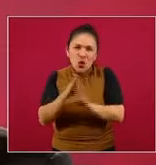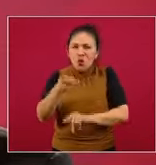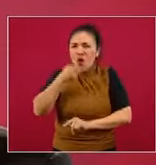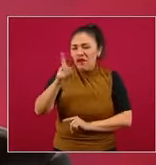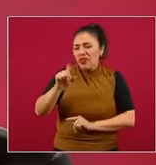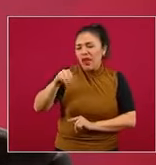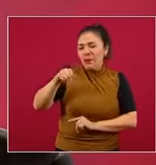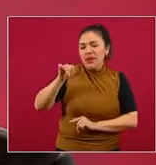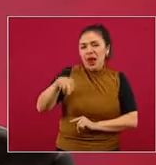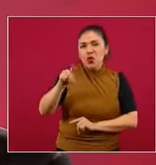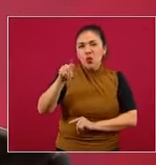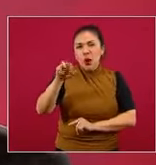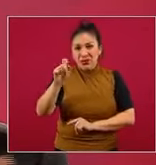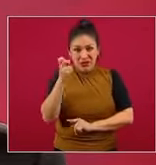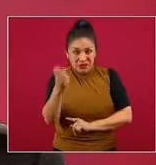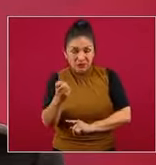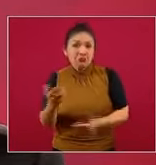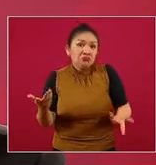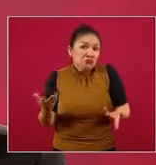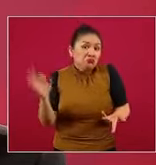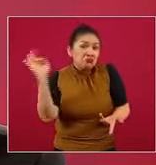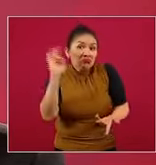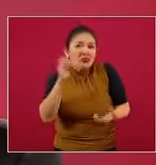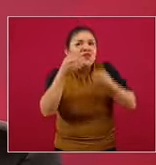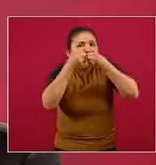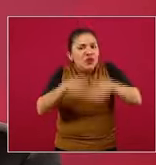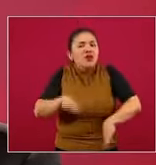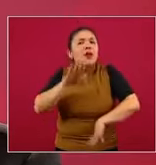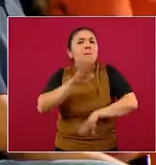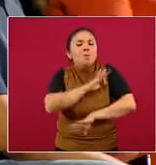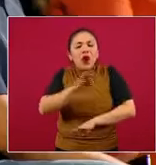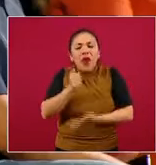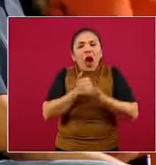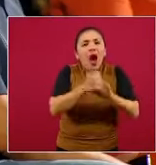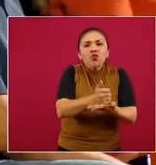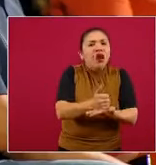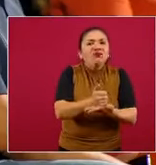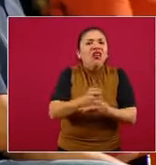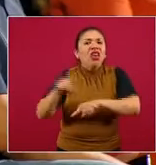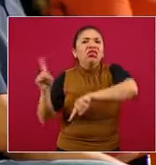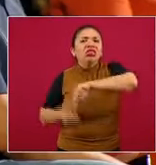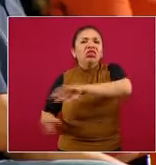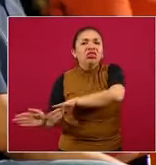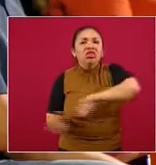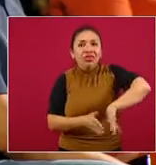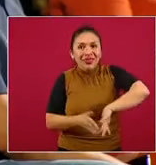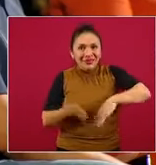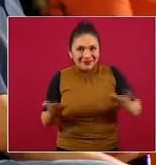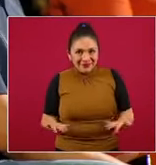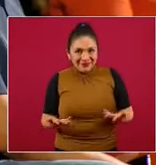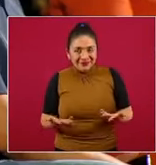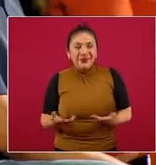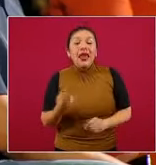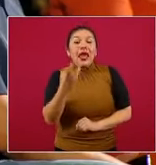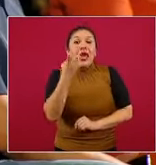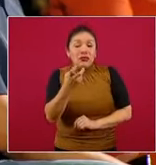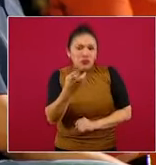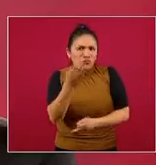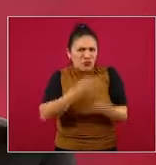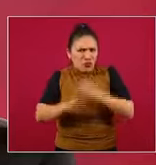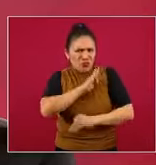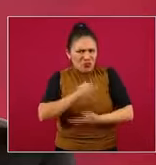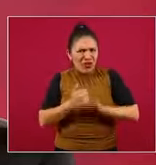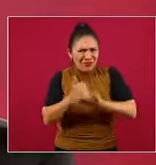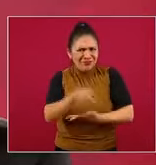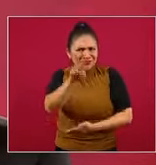Duarte, quizá perdemos la oportunidad de ayudar, ¿no? Y todos podemos